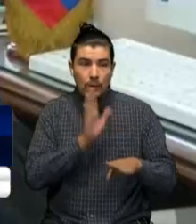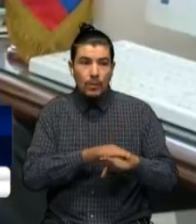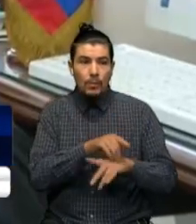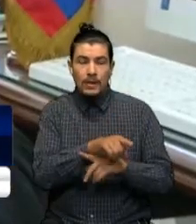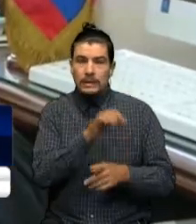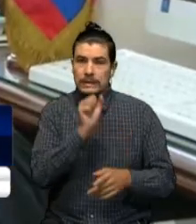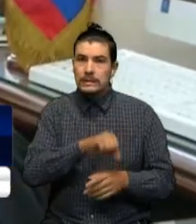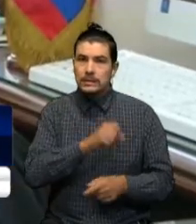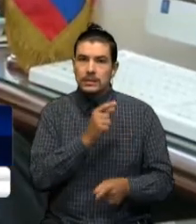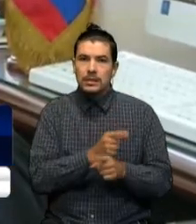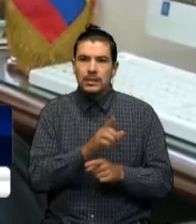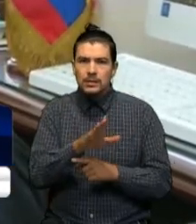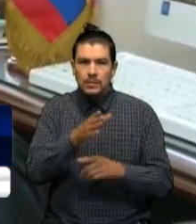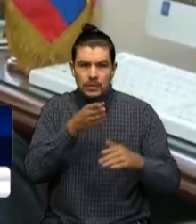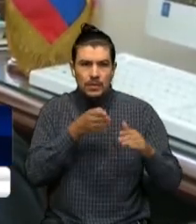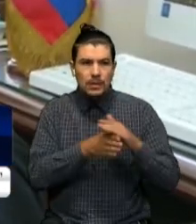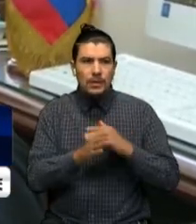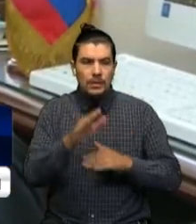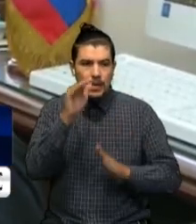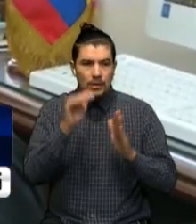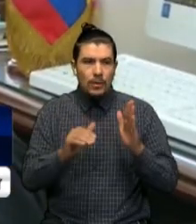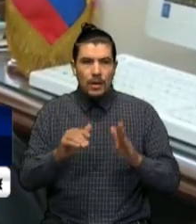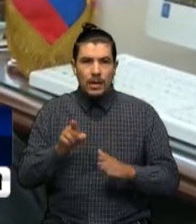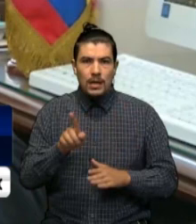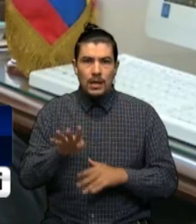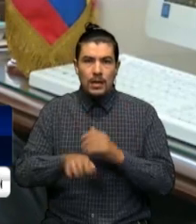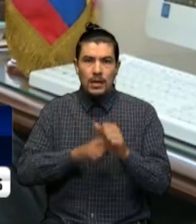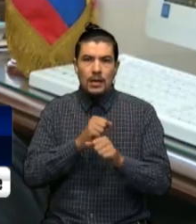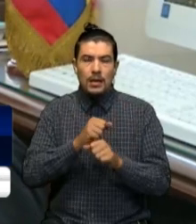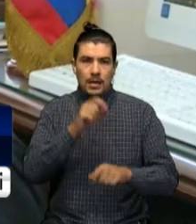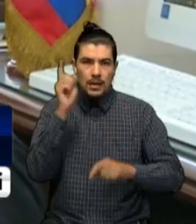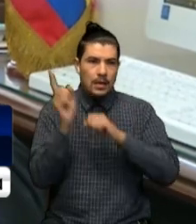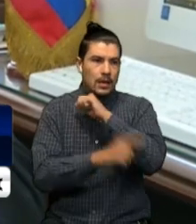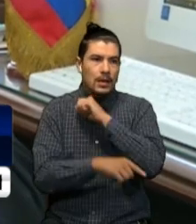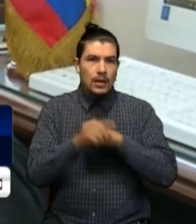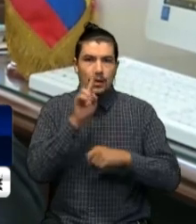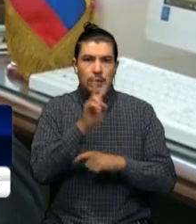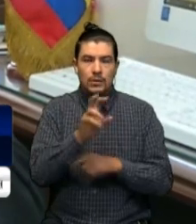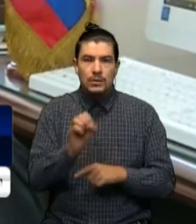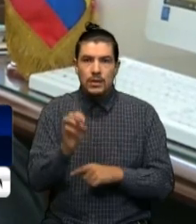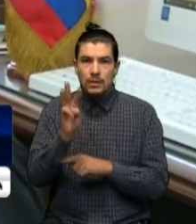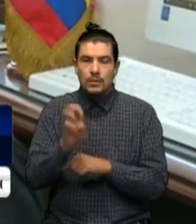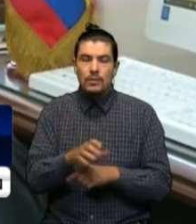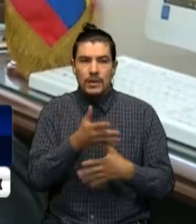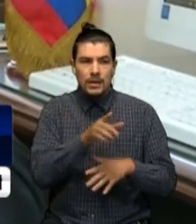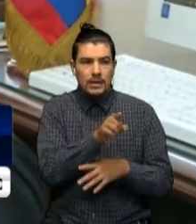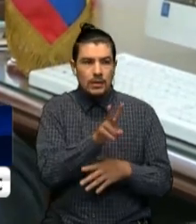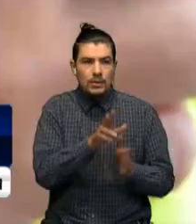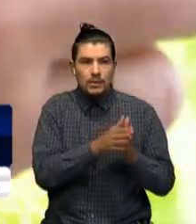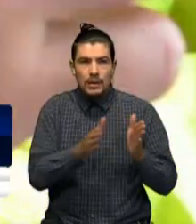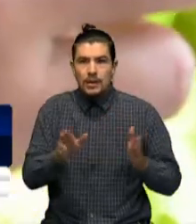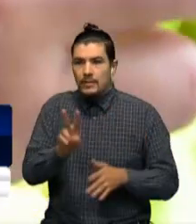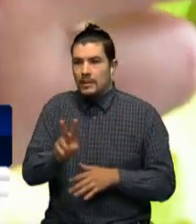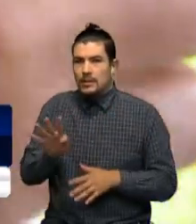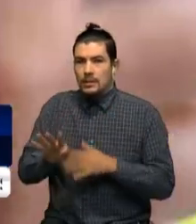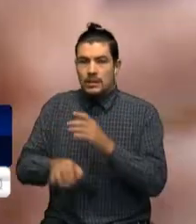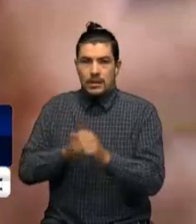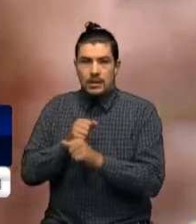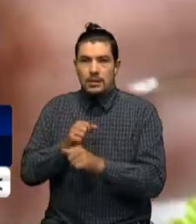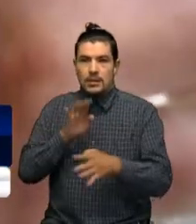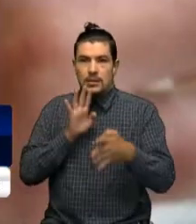carnal abusivo con menor de 14 años tiene una pena en el artículo 208 de 12 a 24 años de prisión el acusado